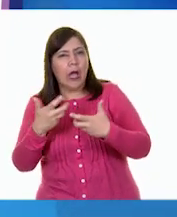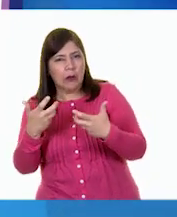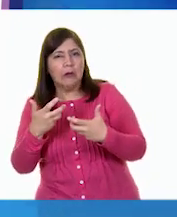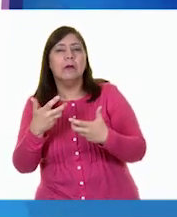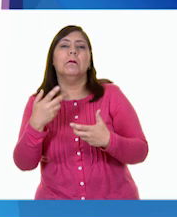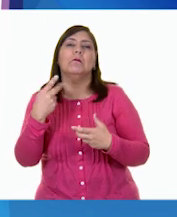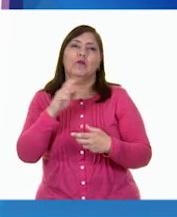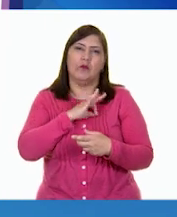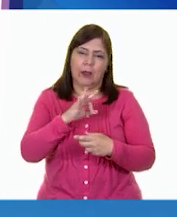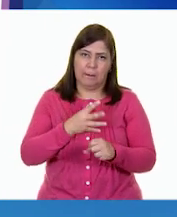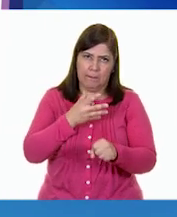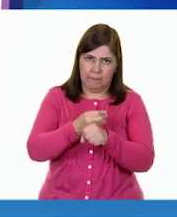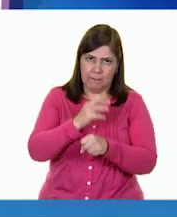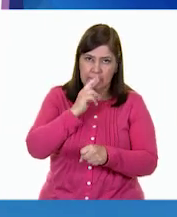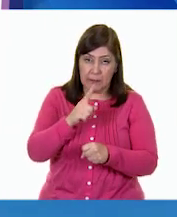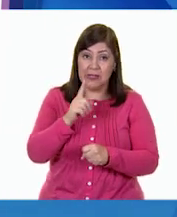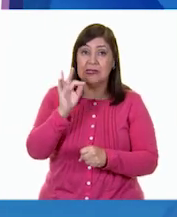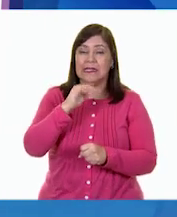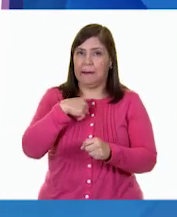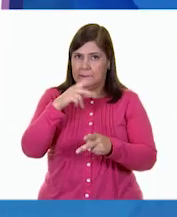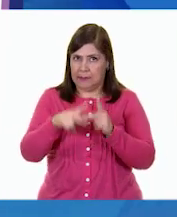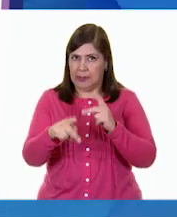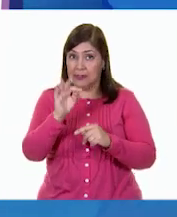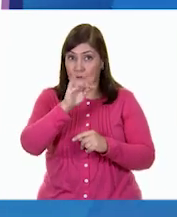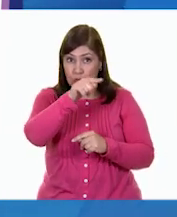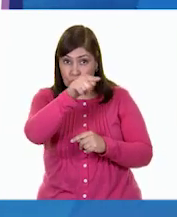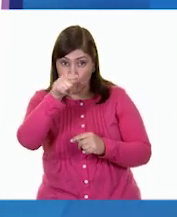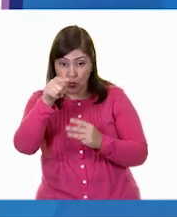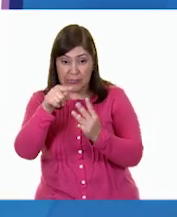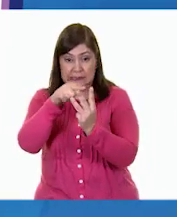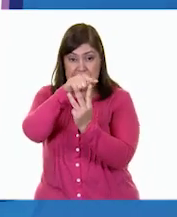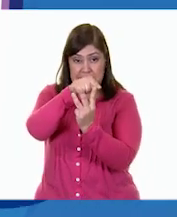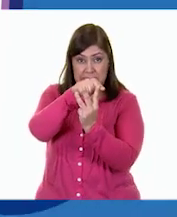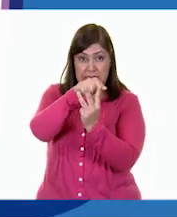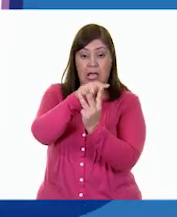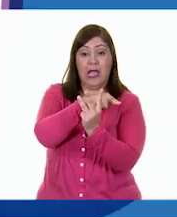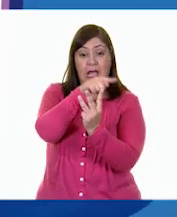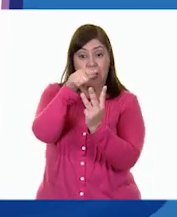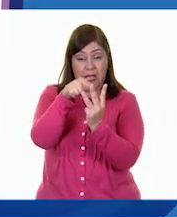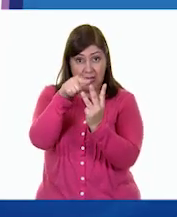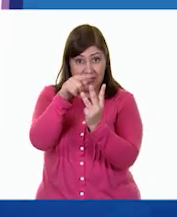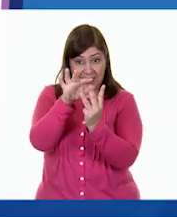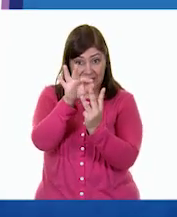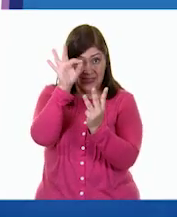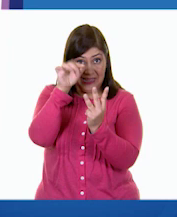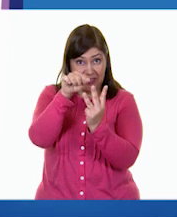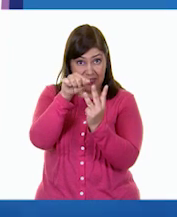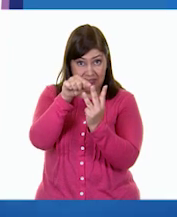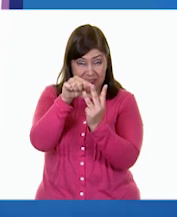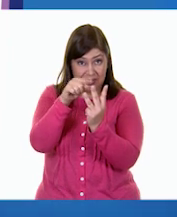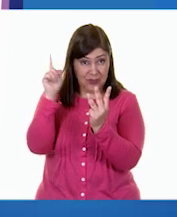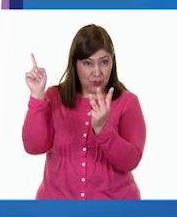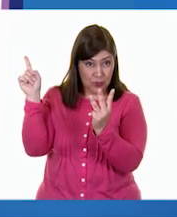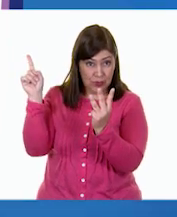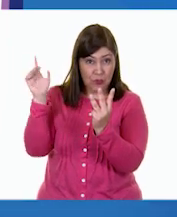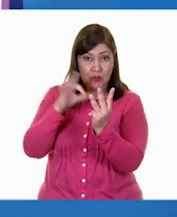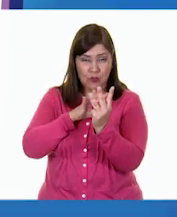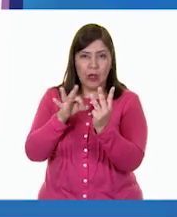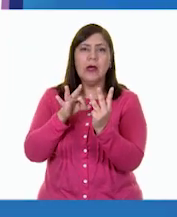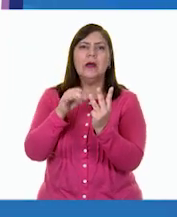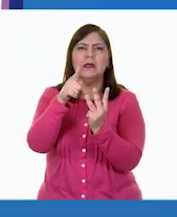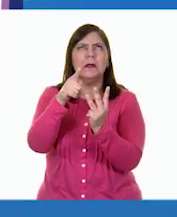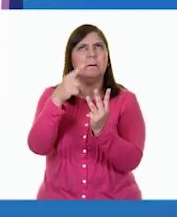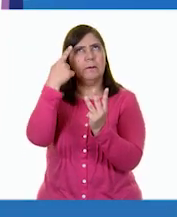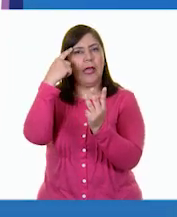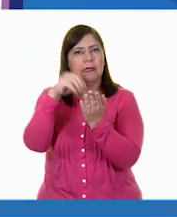hacer una pausa. Si ustedes en casita eligen esta opción, es importante que escriban cómo pueden